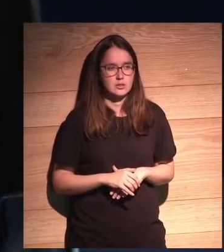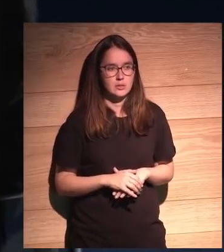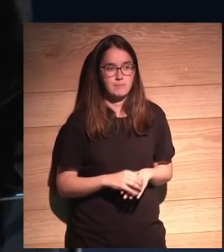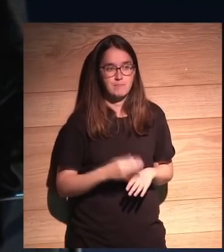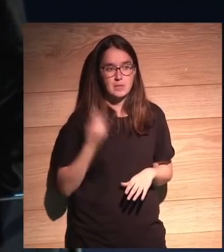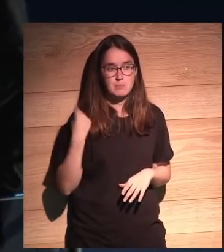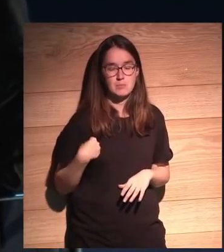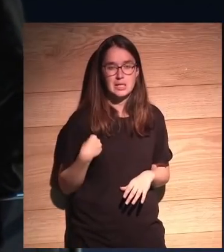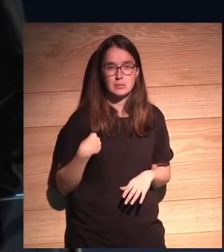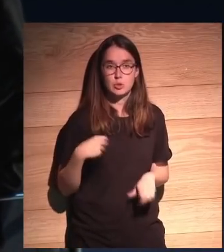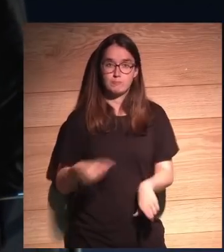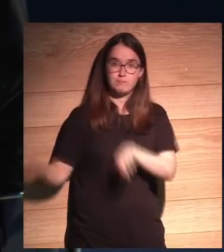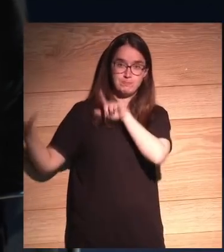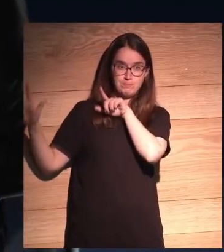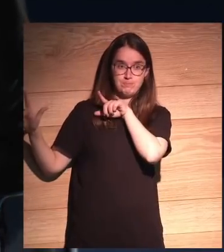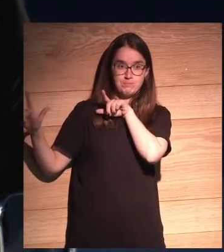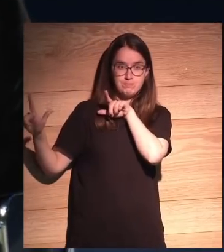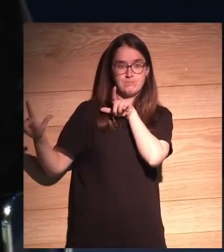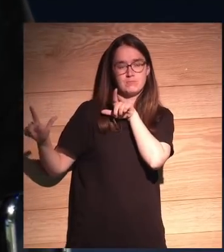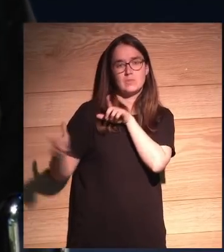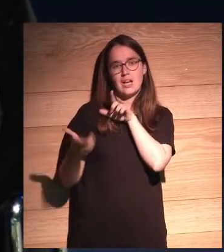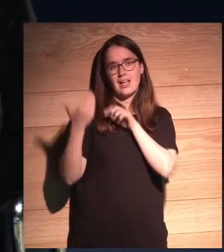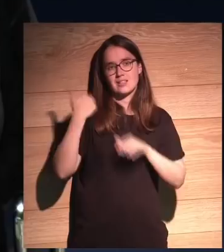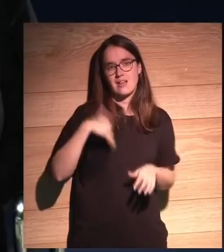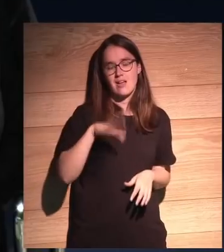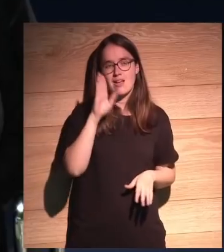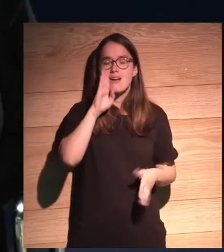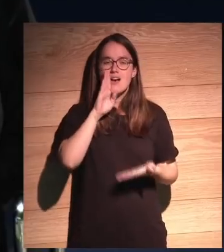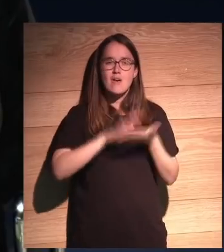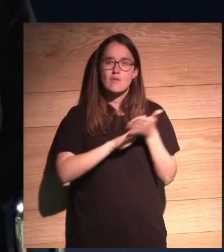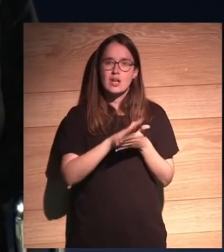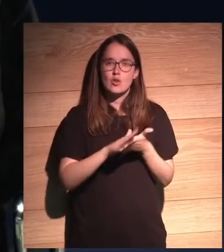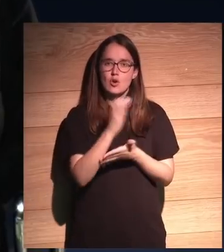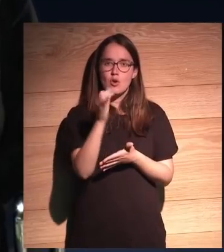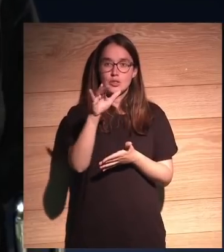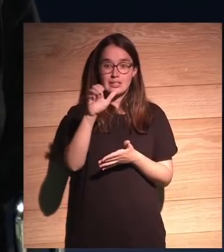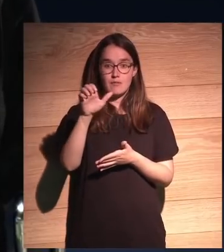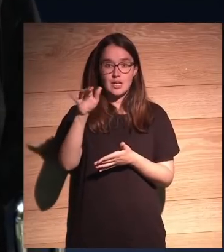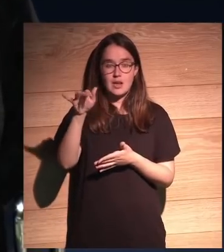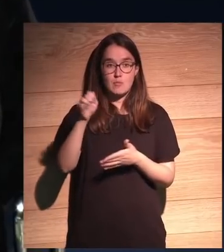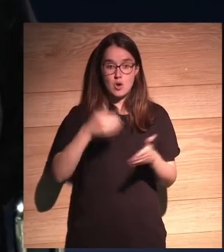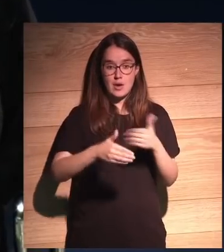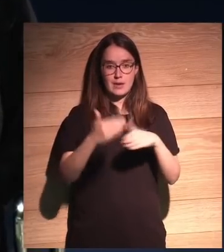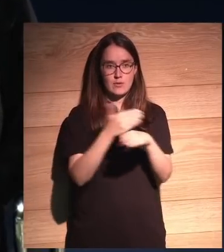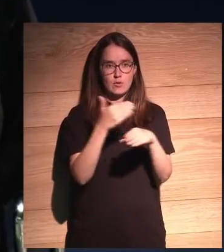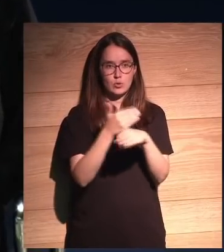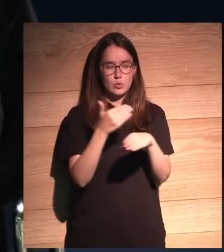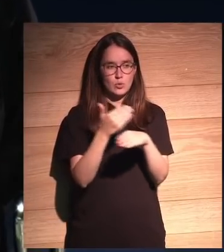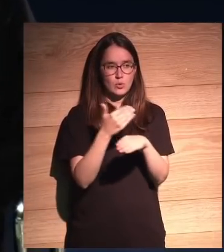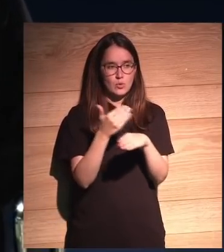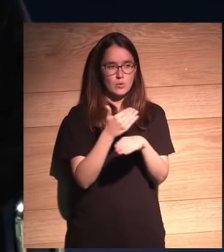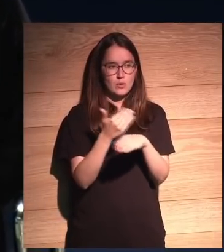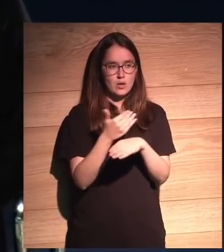como está Sofonisba Anguissola, de la que ya ha hablado Josefina, porque en octubre se inaugurará